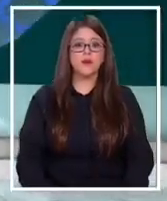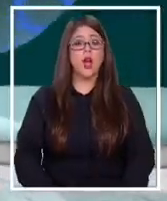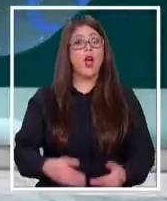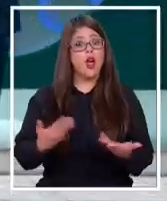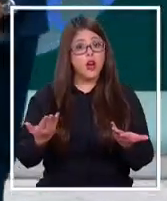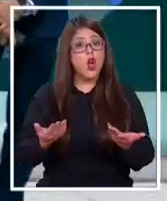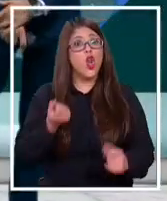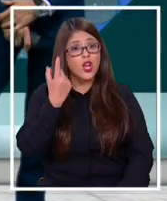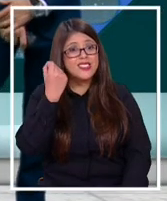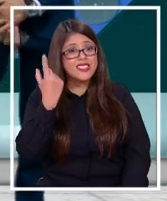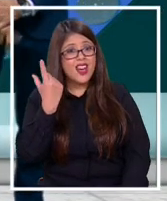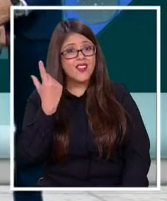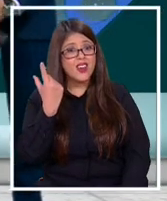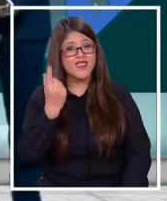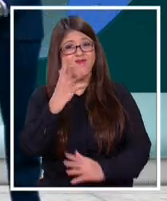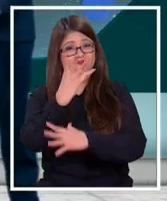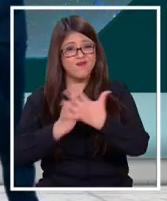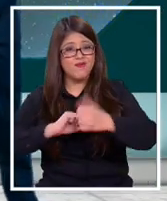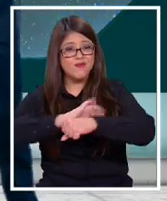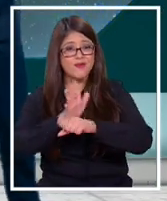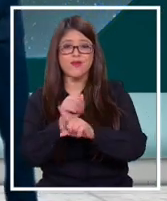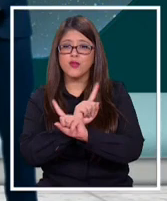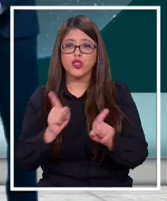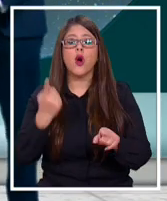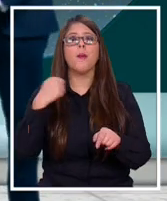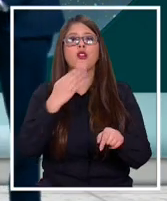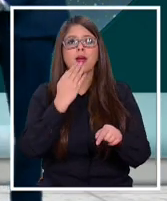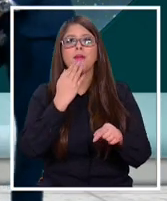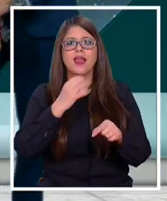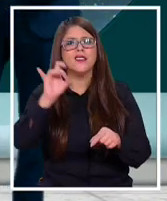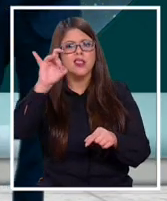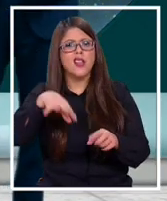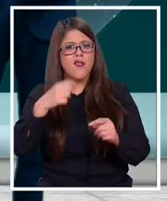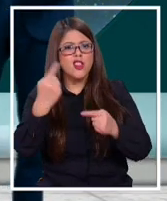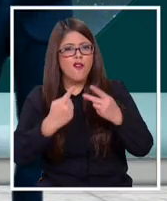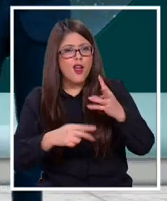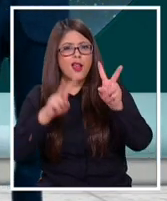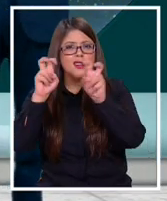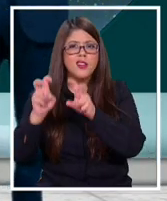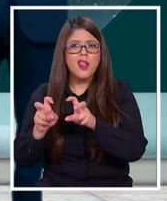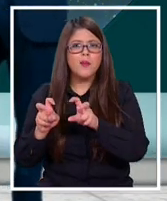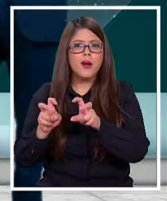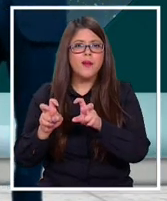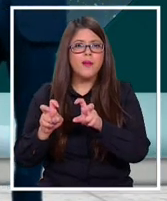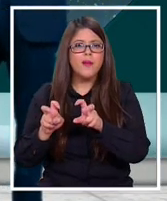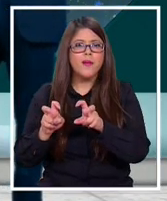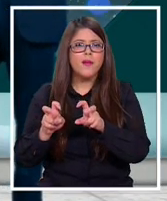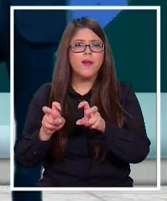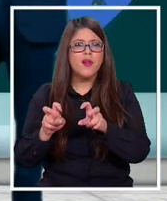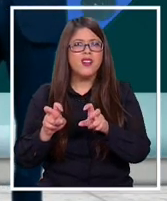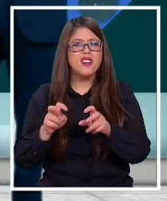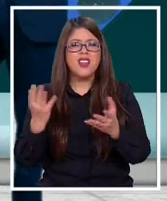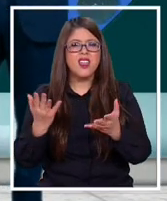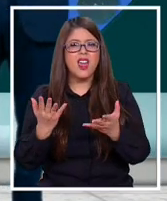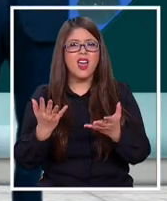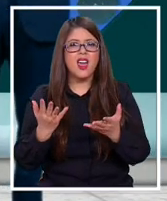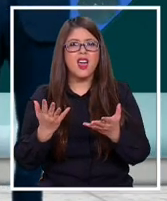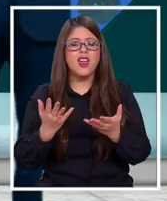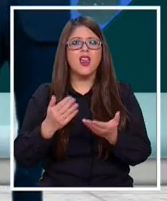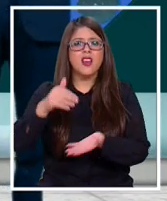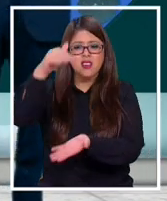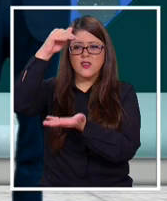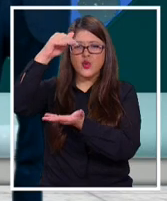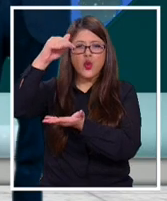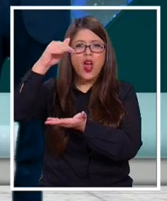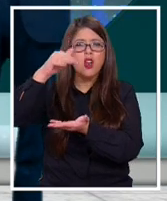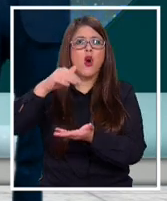Bueno, lo que se sabe es que no afloja el coronavirus, pero también se saben varias cosas para que al fuente con nosotros. Suero de plasma de burro, un robot